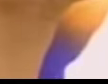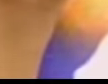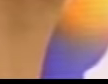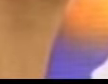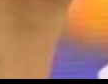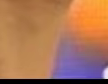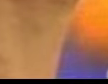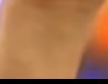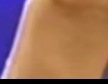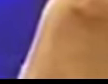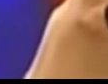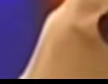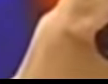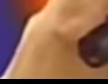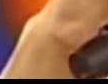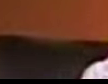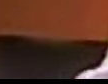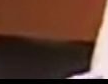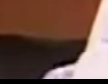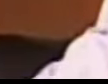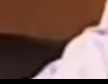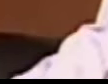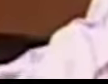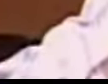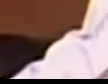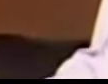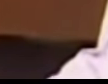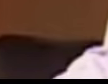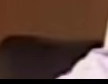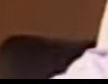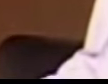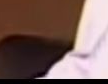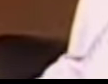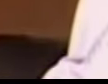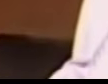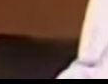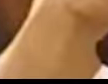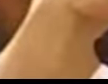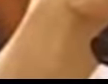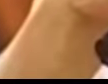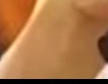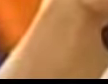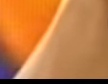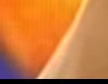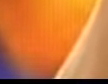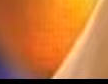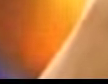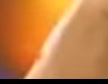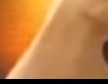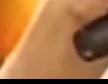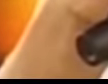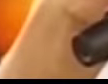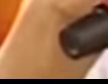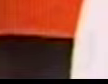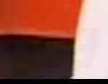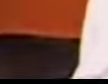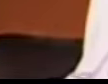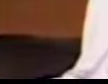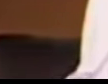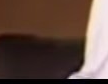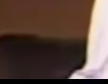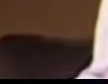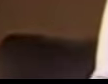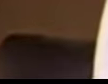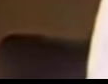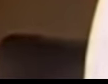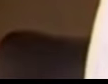y no me pude sentar un segundo. Ya, pero ahí bájate de peso también, presidente. Y acá insinúa que necesito bajar de peso. No, no, digo lo que come, pues